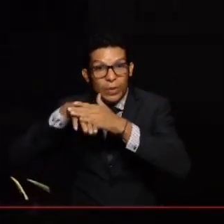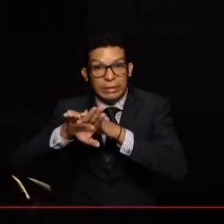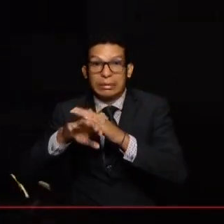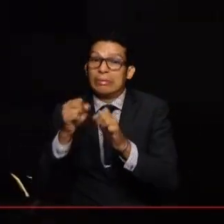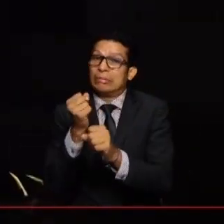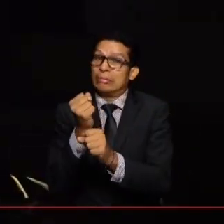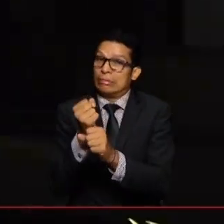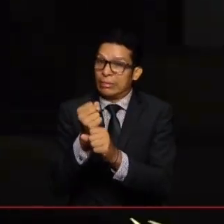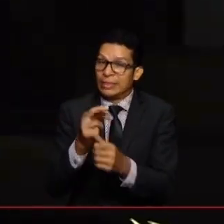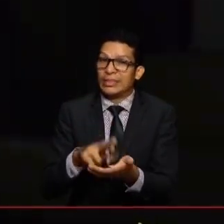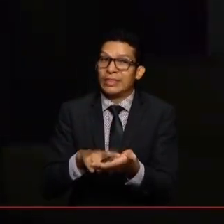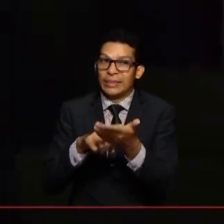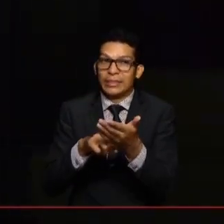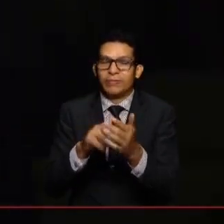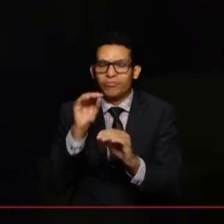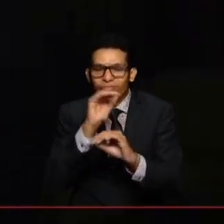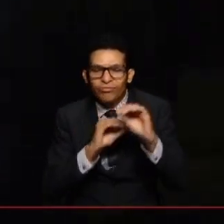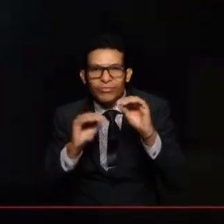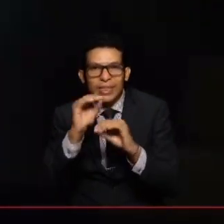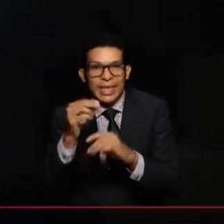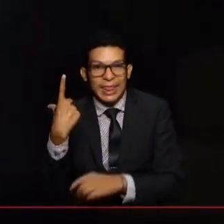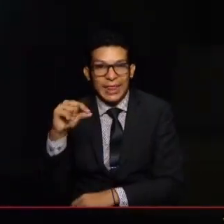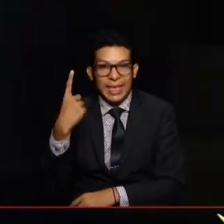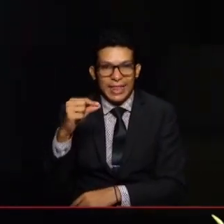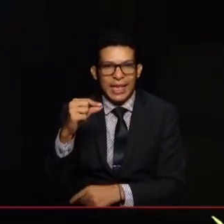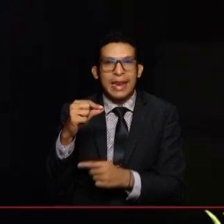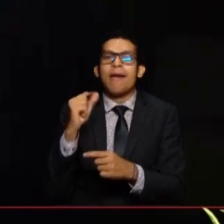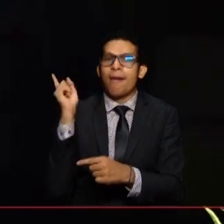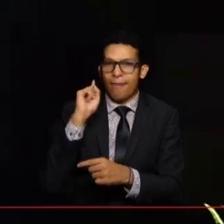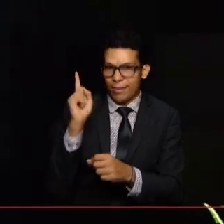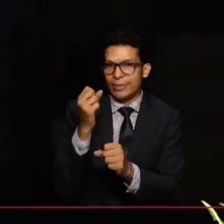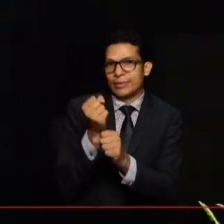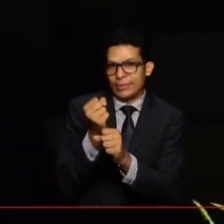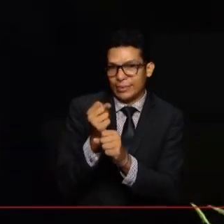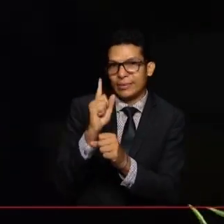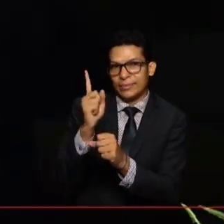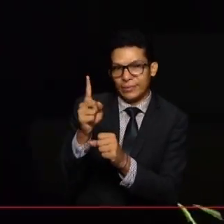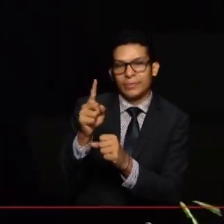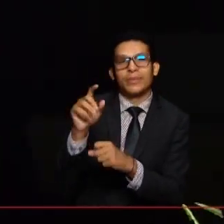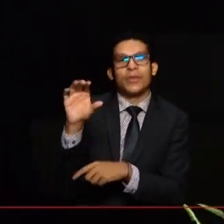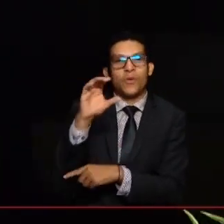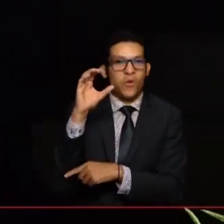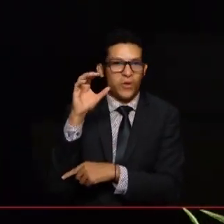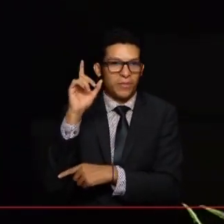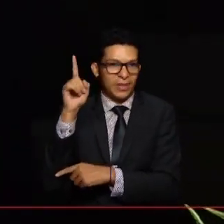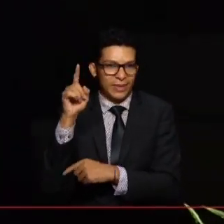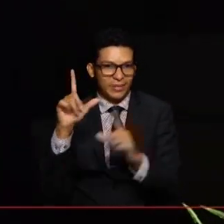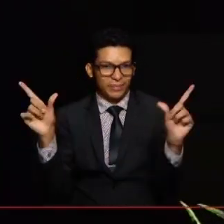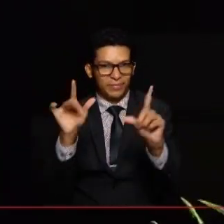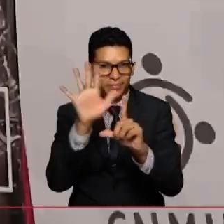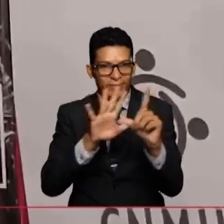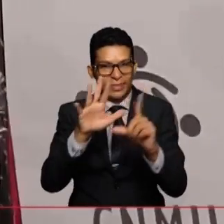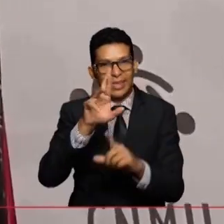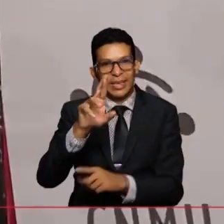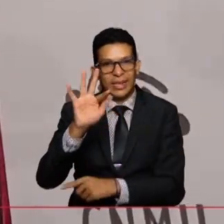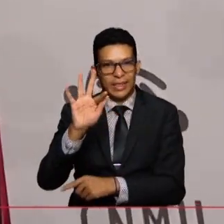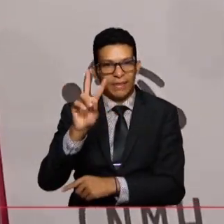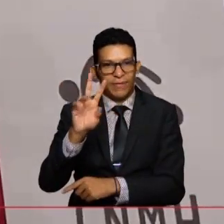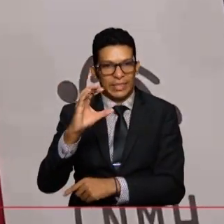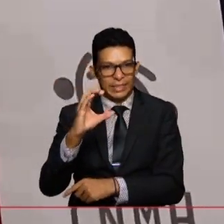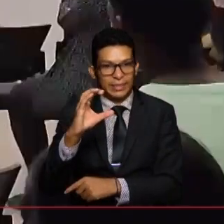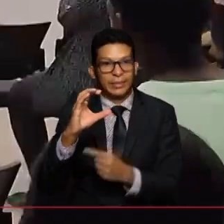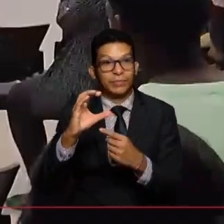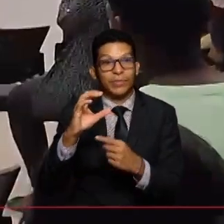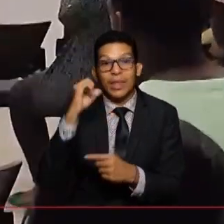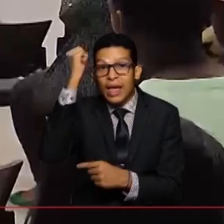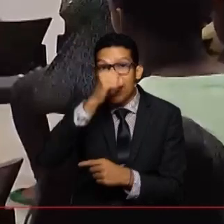un trabajo de restauración digital, que es el que se ha venido haciendo junto con Señal Memoria, Proimágenes Colombia y Señal Memoria de RTVC. Y quienes visitan